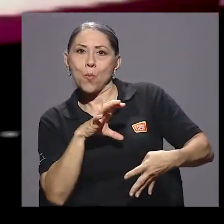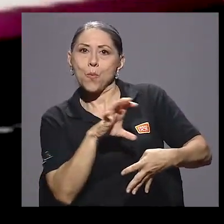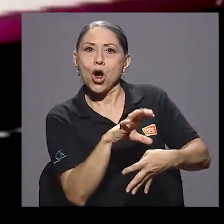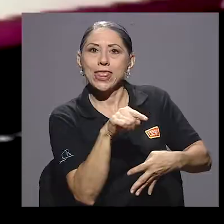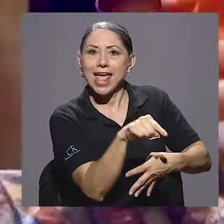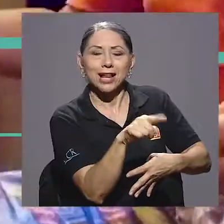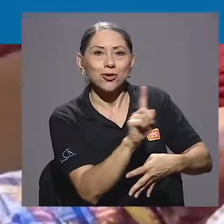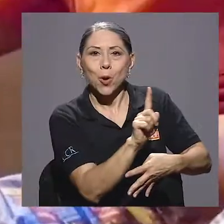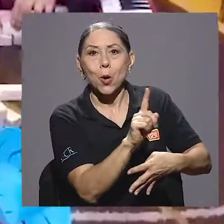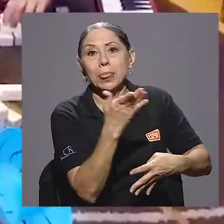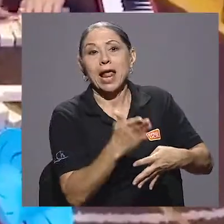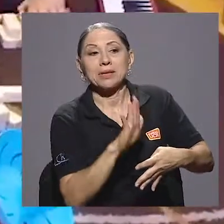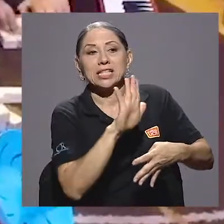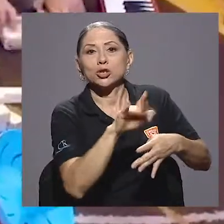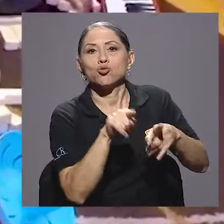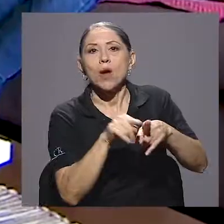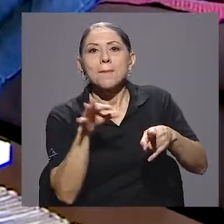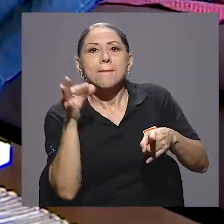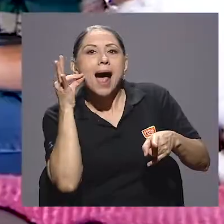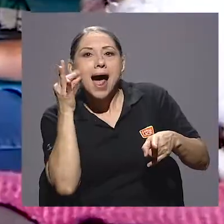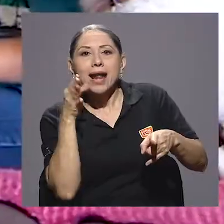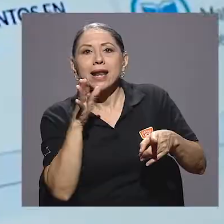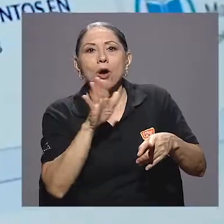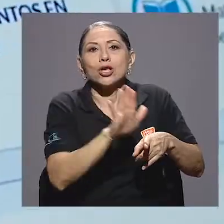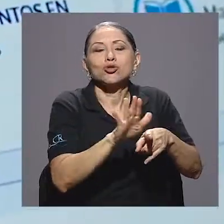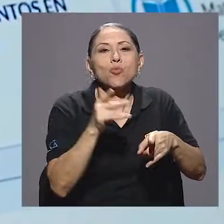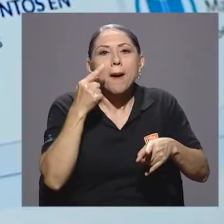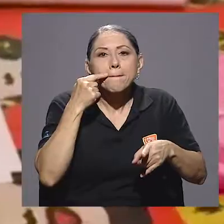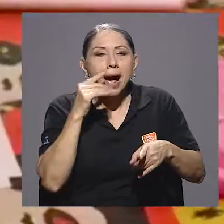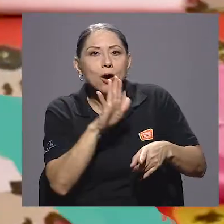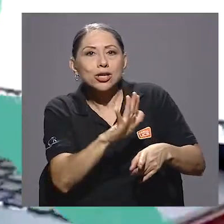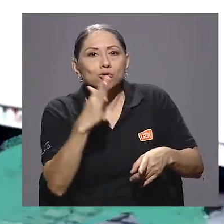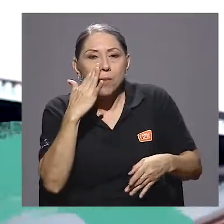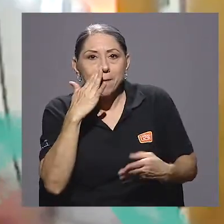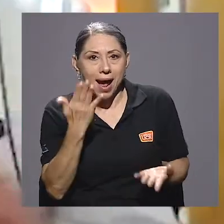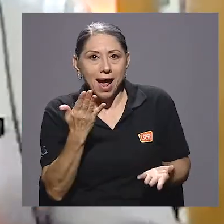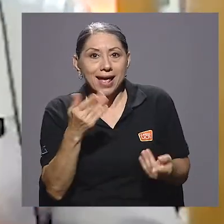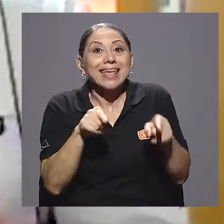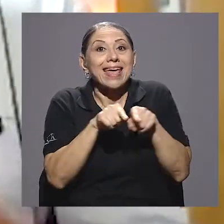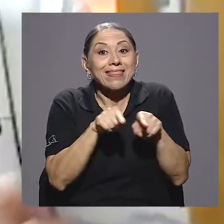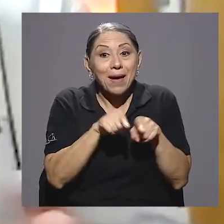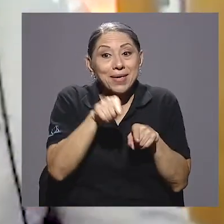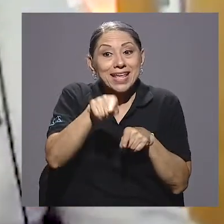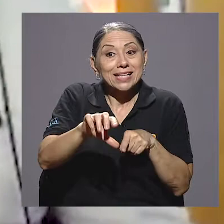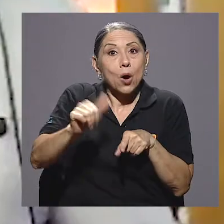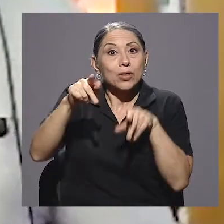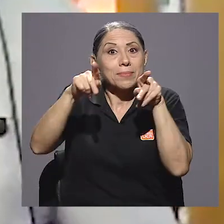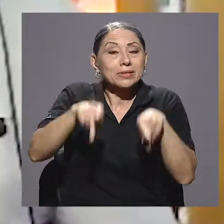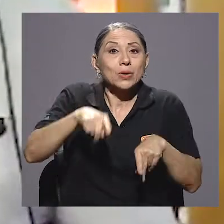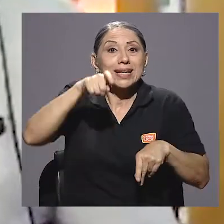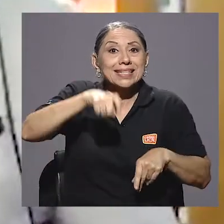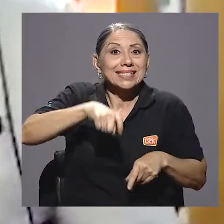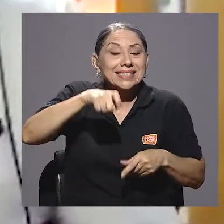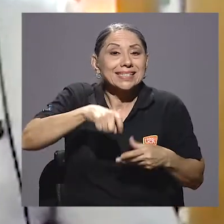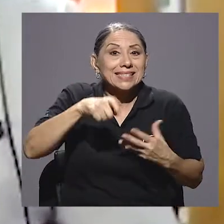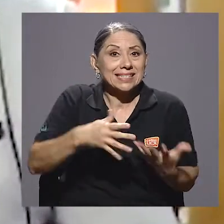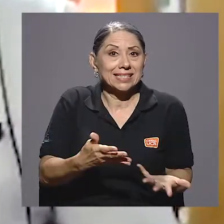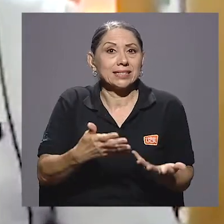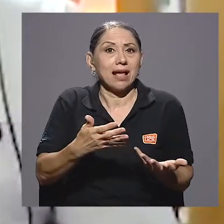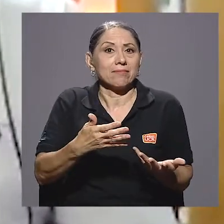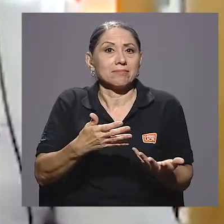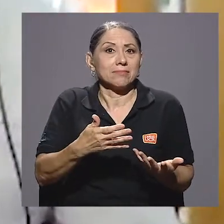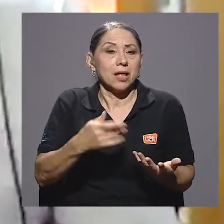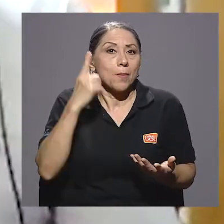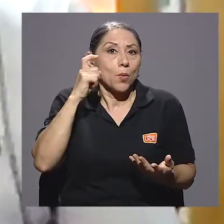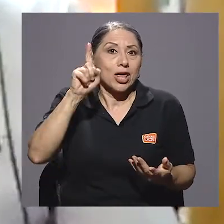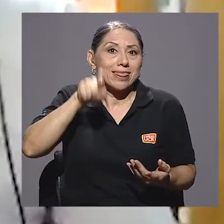ella o de él, sino que es de la hermana, es del papá, de la mamá, que tiene que desplazarse